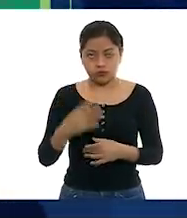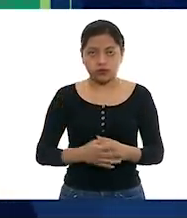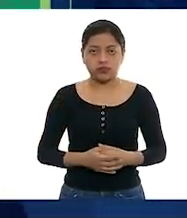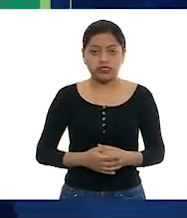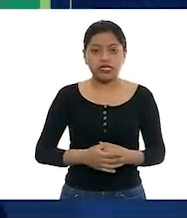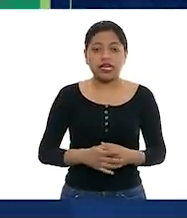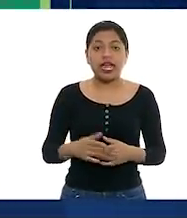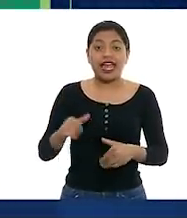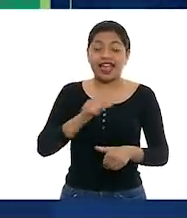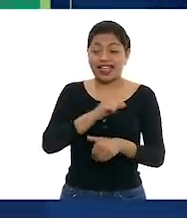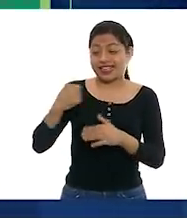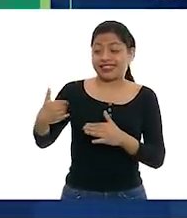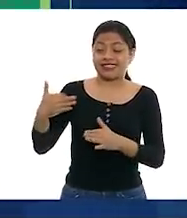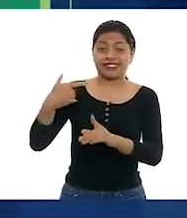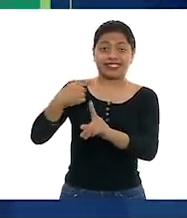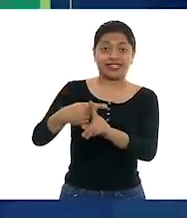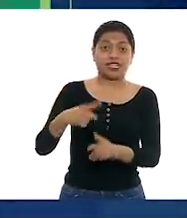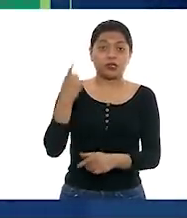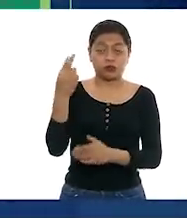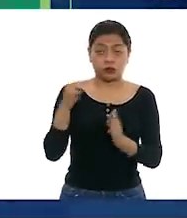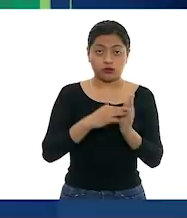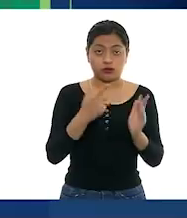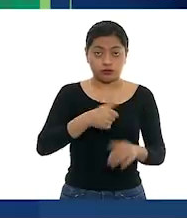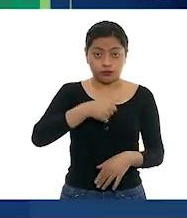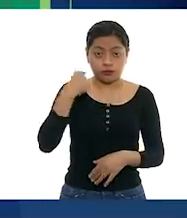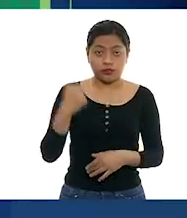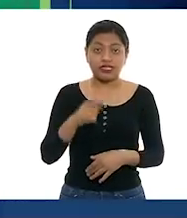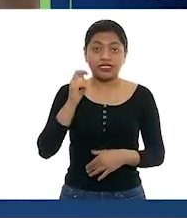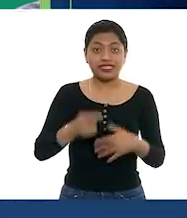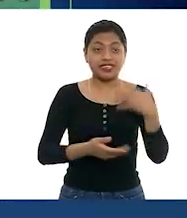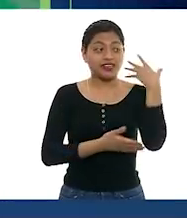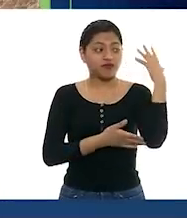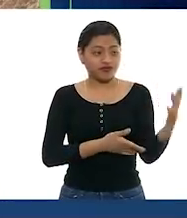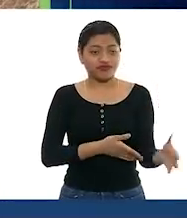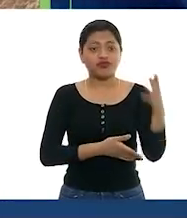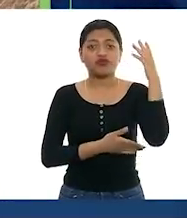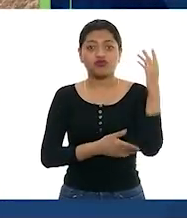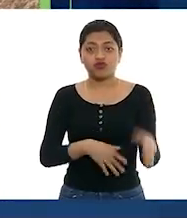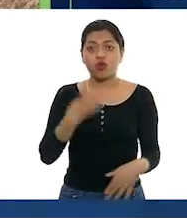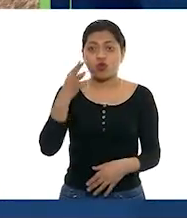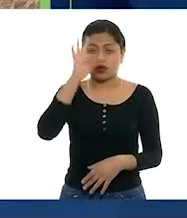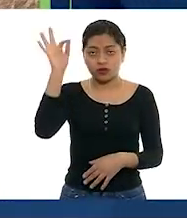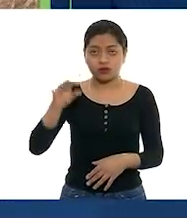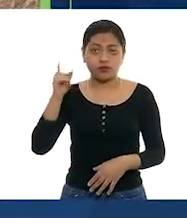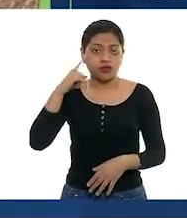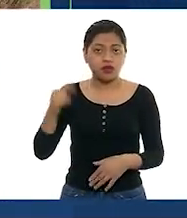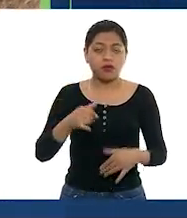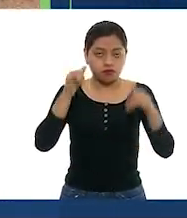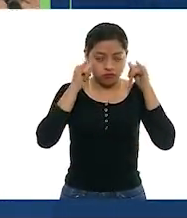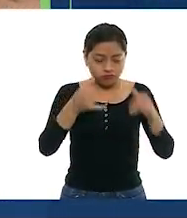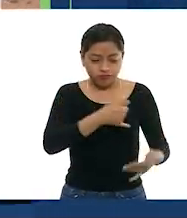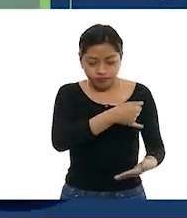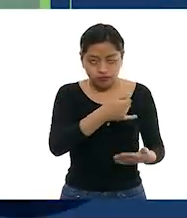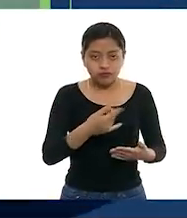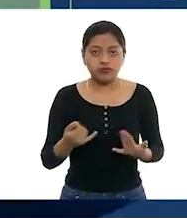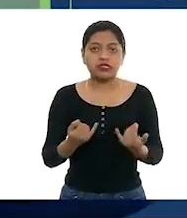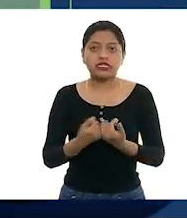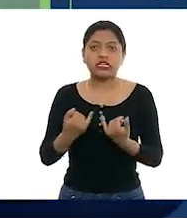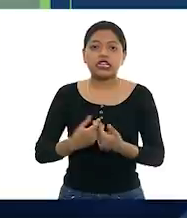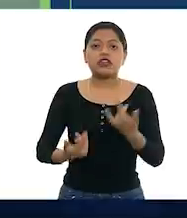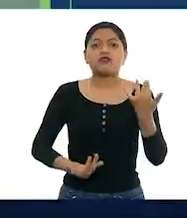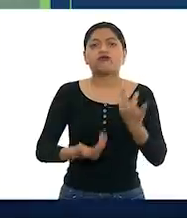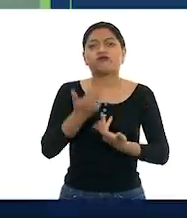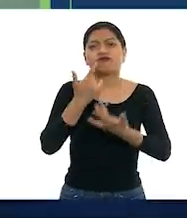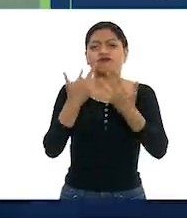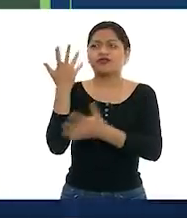al 2011 hubo una disminución de 4% de la superficie forestal por prácticas agrícolas y ganaderas, incendios,